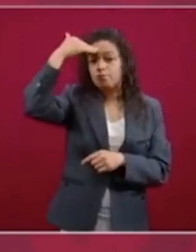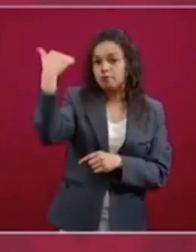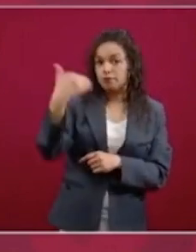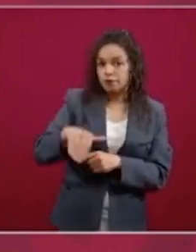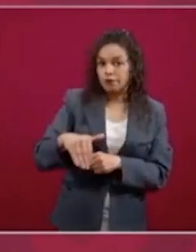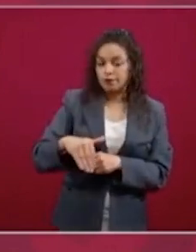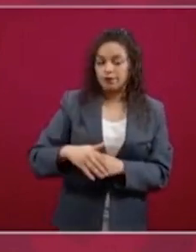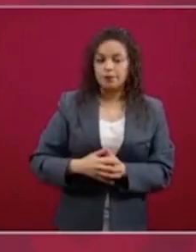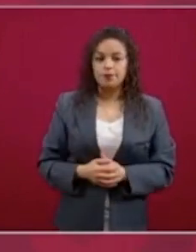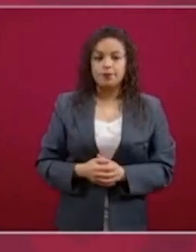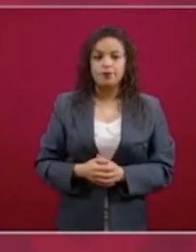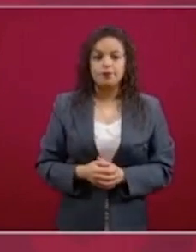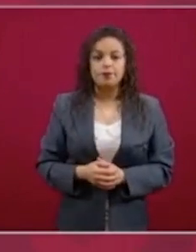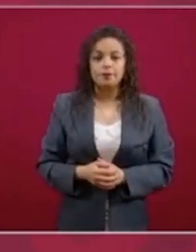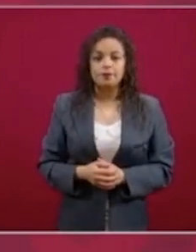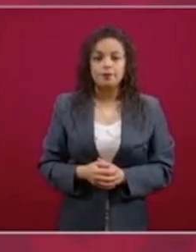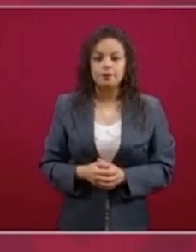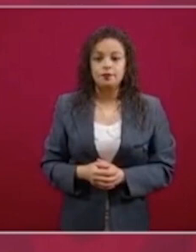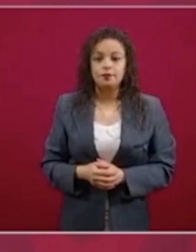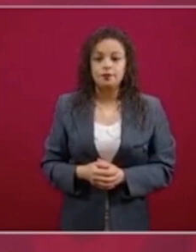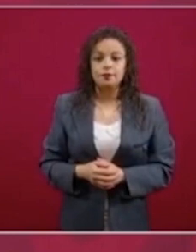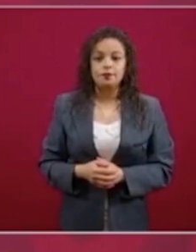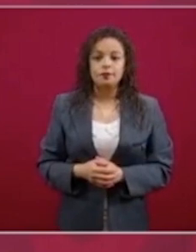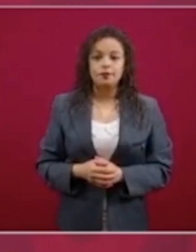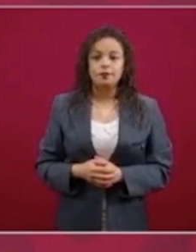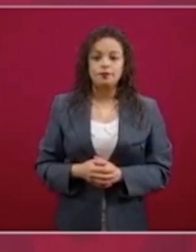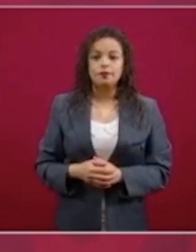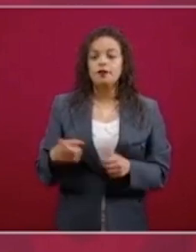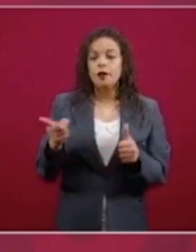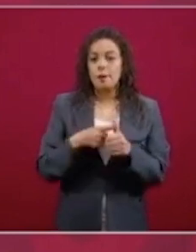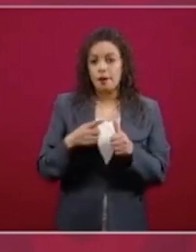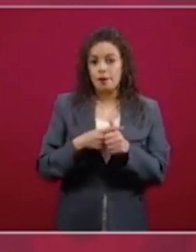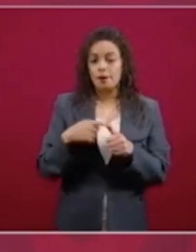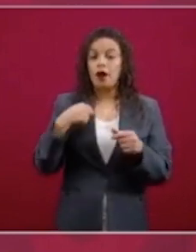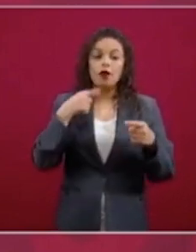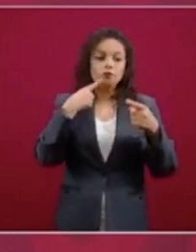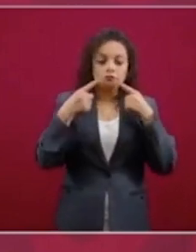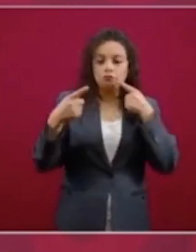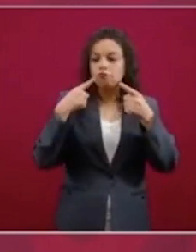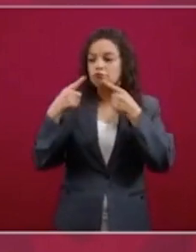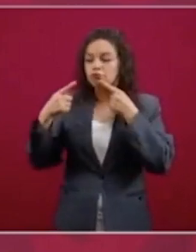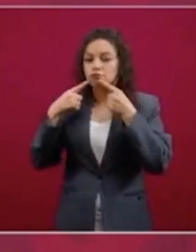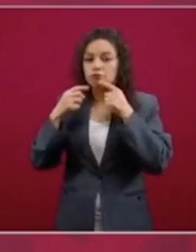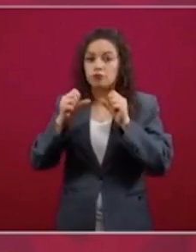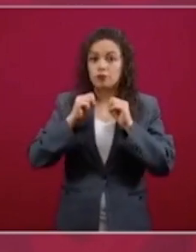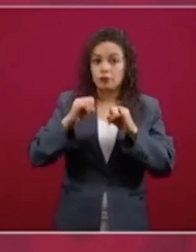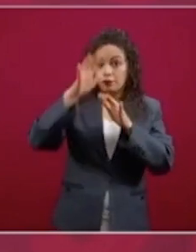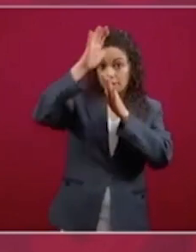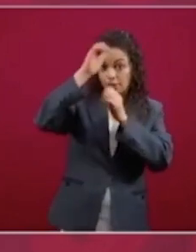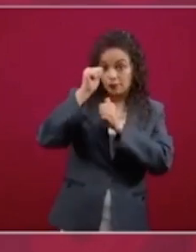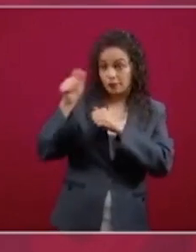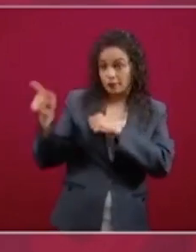hablar, quiero tener acuerdo con los secretarios y